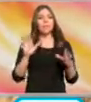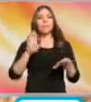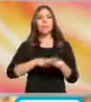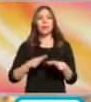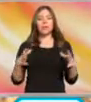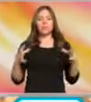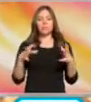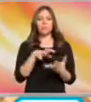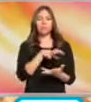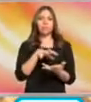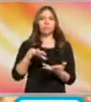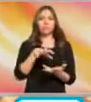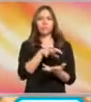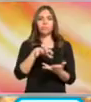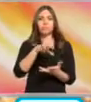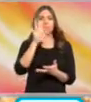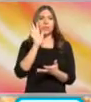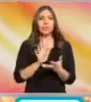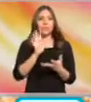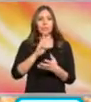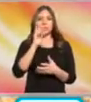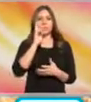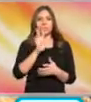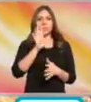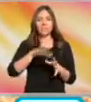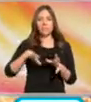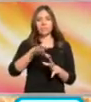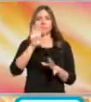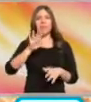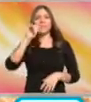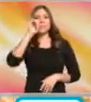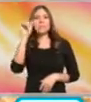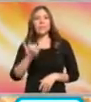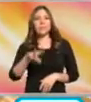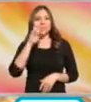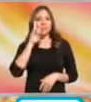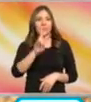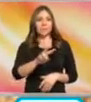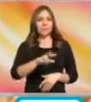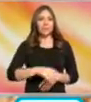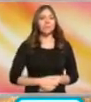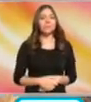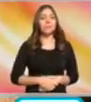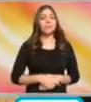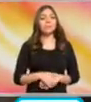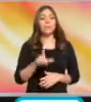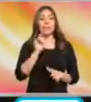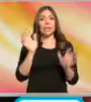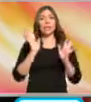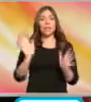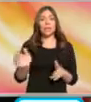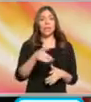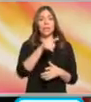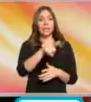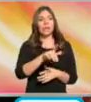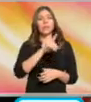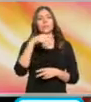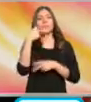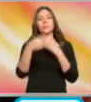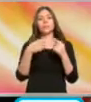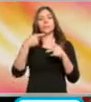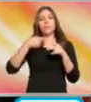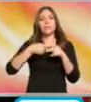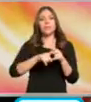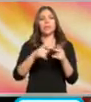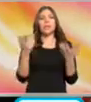la mezcla. Ah, muy bien. parece como pasta eso de repente, mi chef, ¿no? Exactamente, sí, ve lo bonito de los colores. Ya que lo tenemos así, entonces vamos a